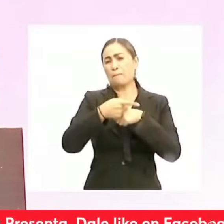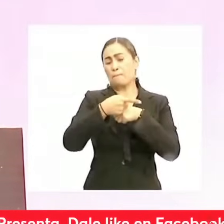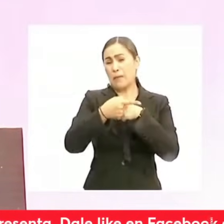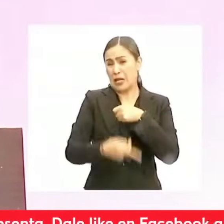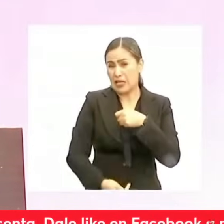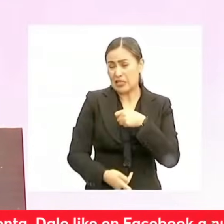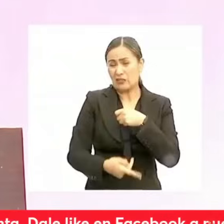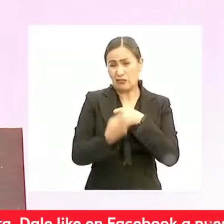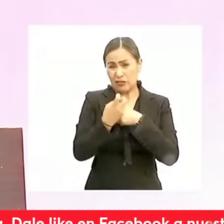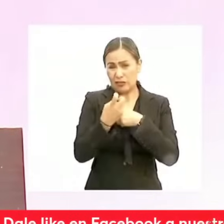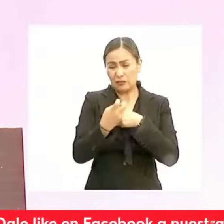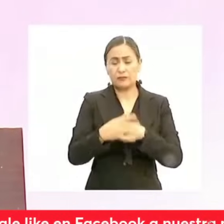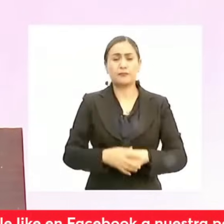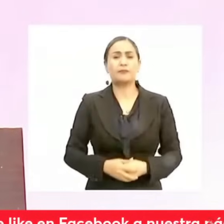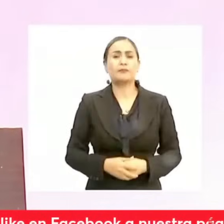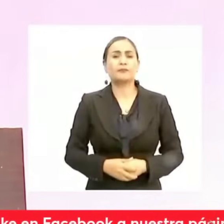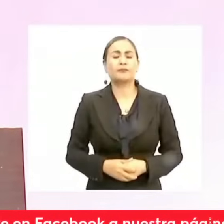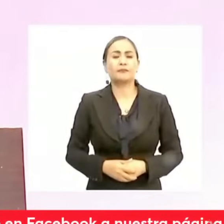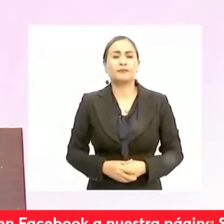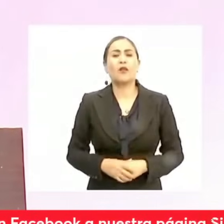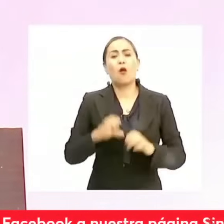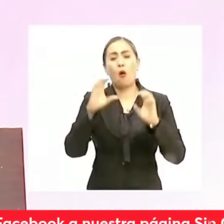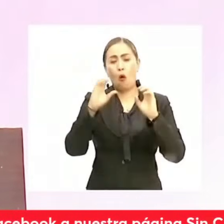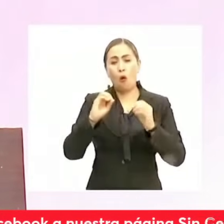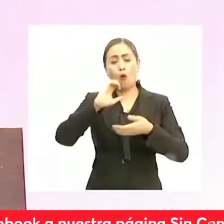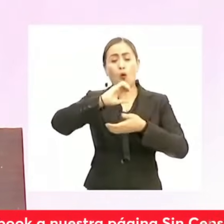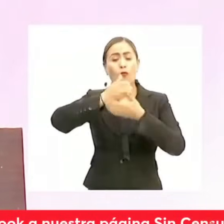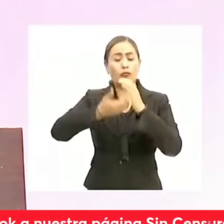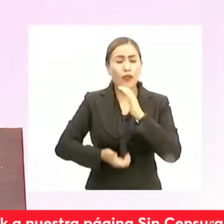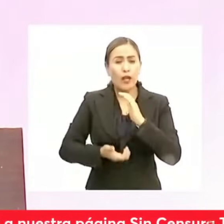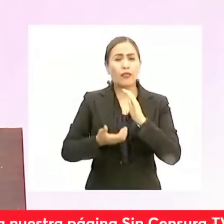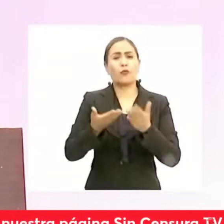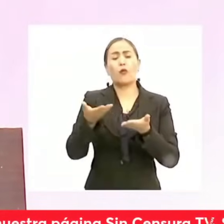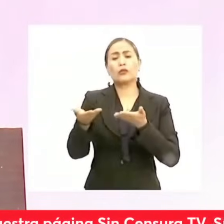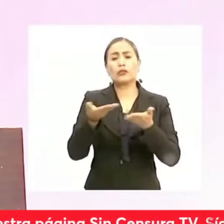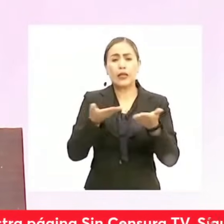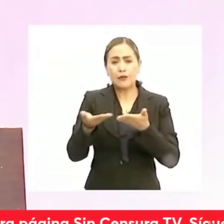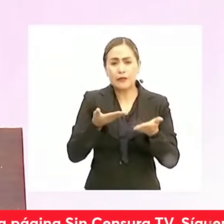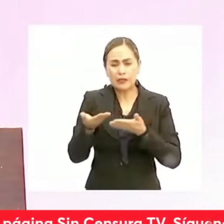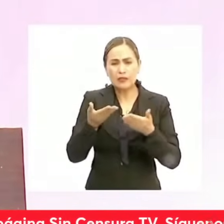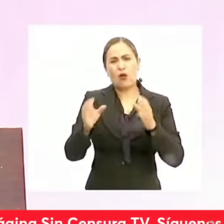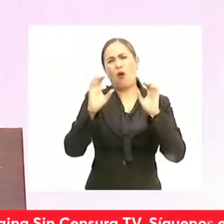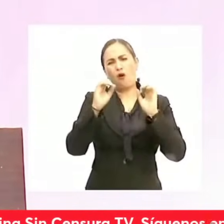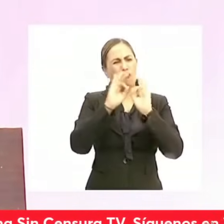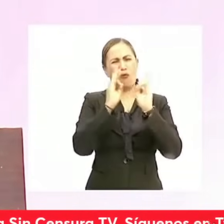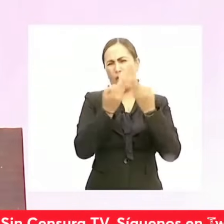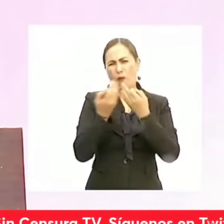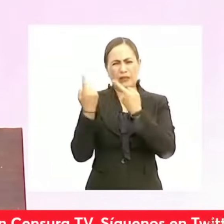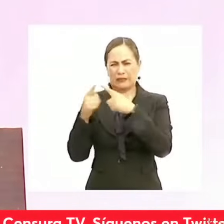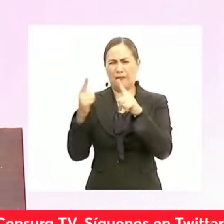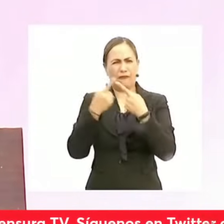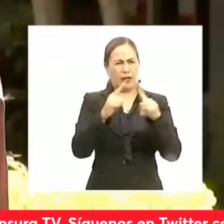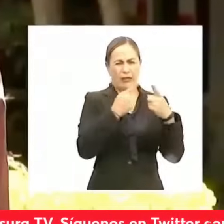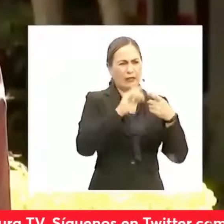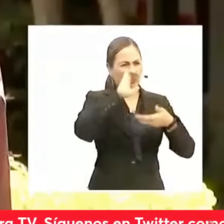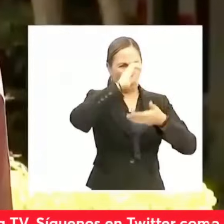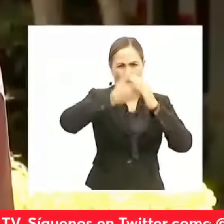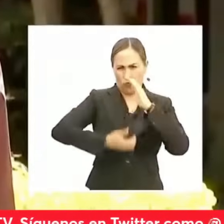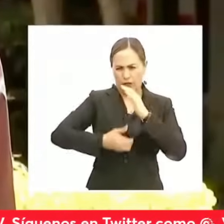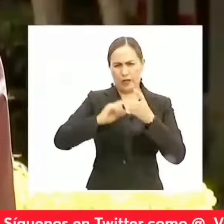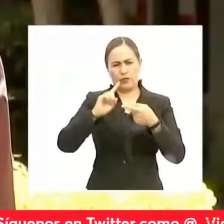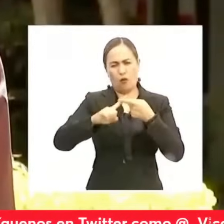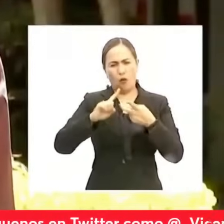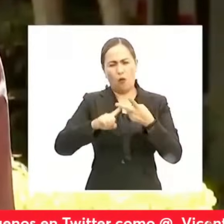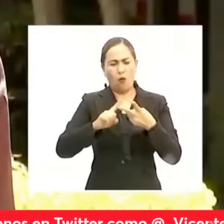contratos de servicios, contratos de todo tipo, compartiendo